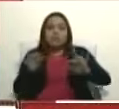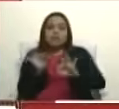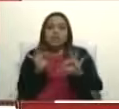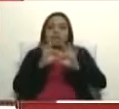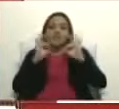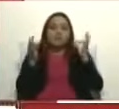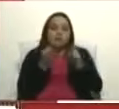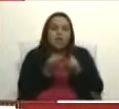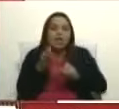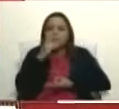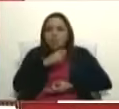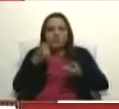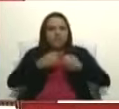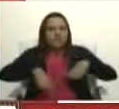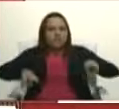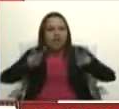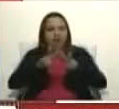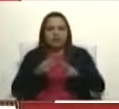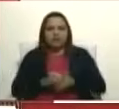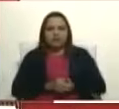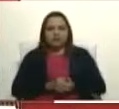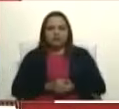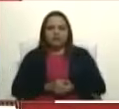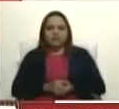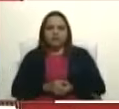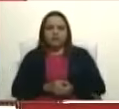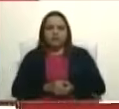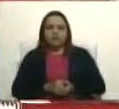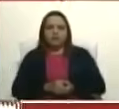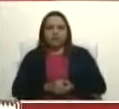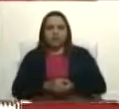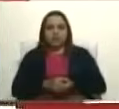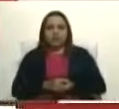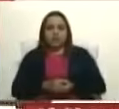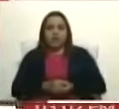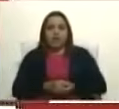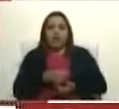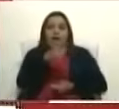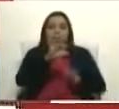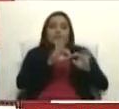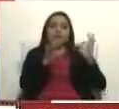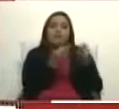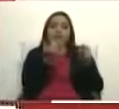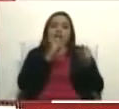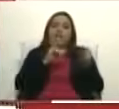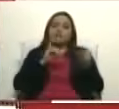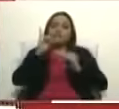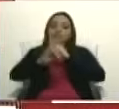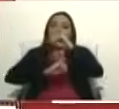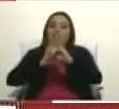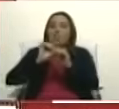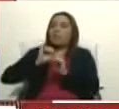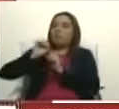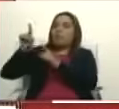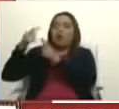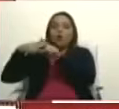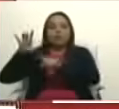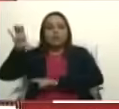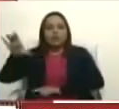tienen códigos. No tienen códigos de ninguna naturaleza. Ah, su familia está por fuera. No les